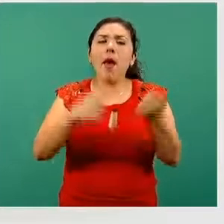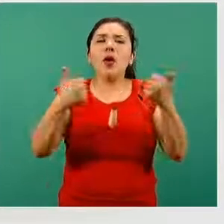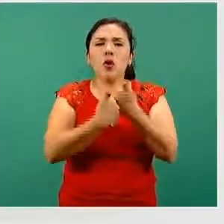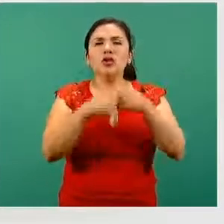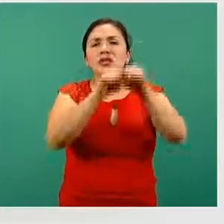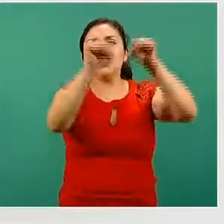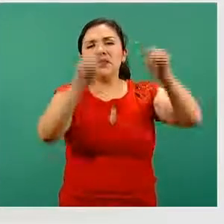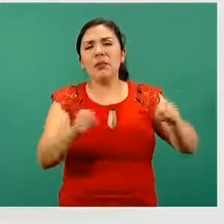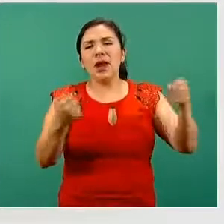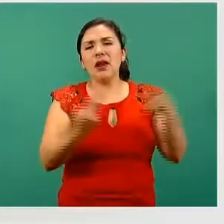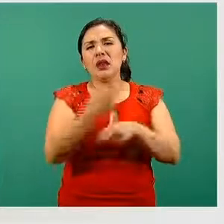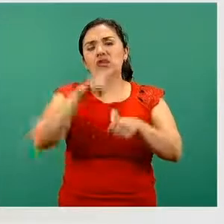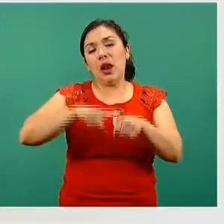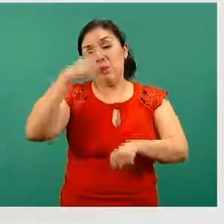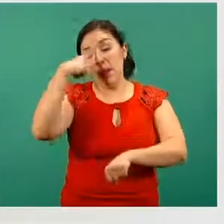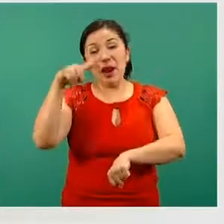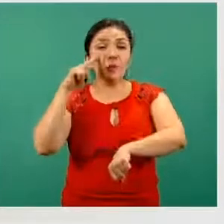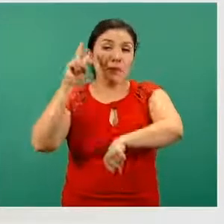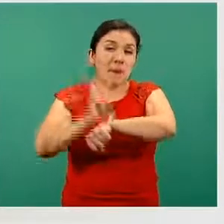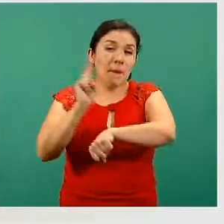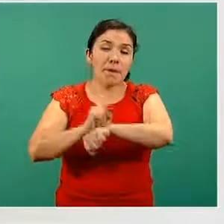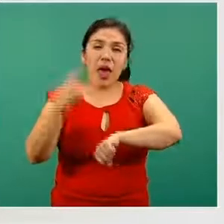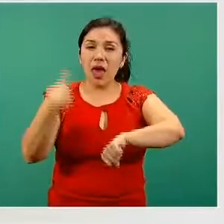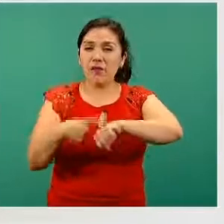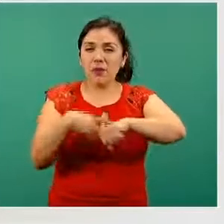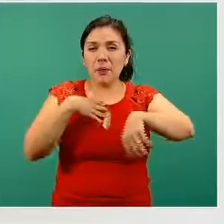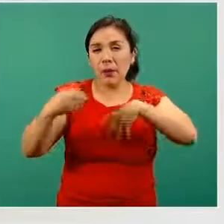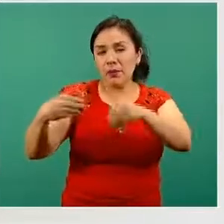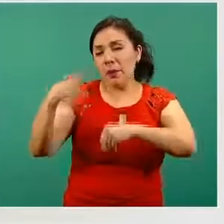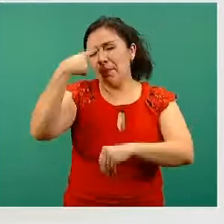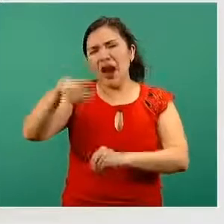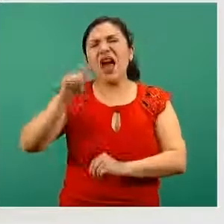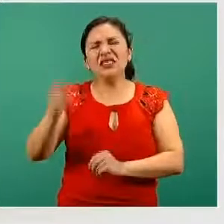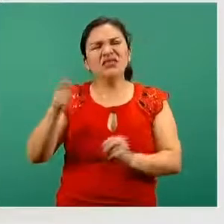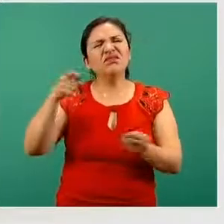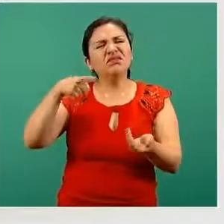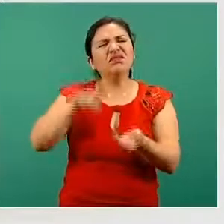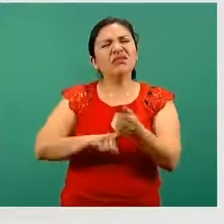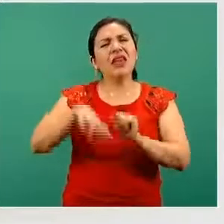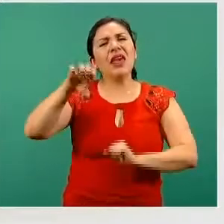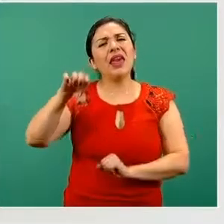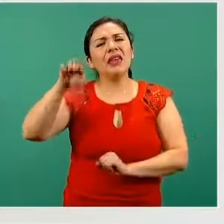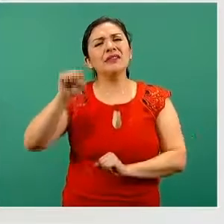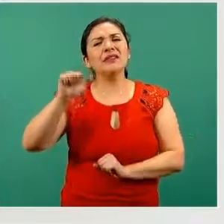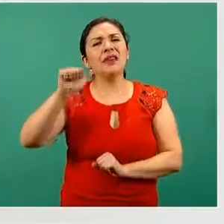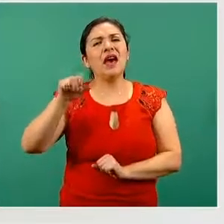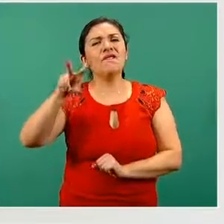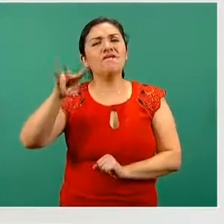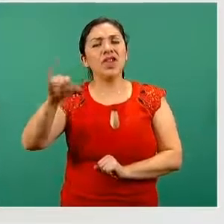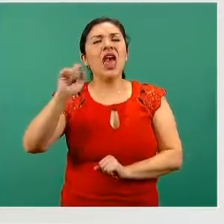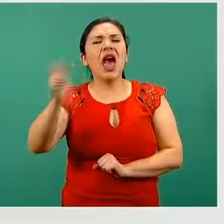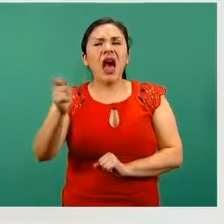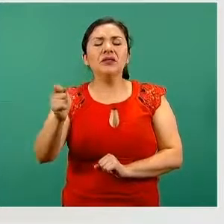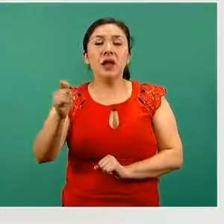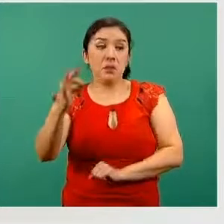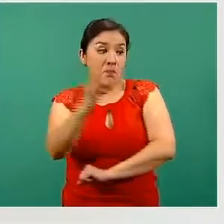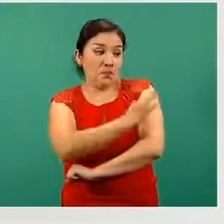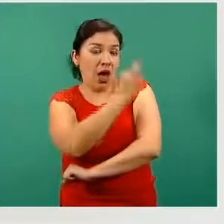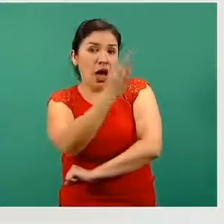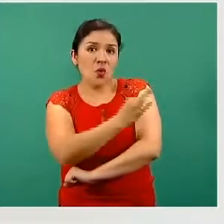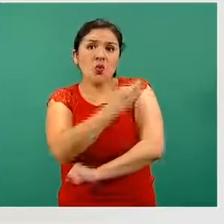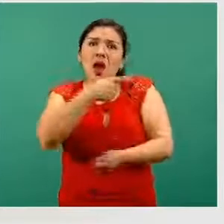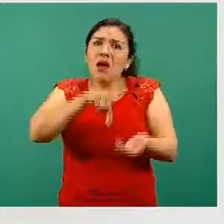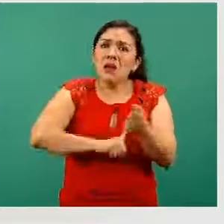Sistema Nacional de Vigilancia Epidemiológica, de los eventos supuestamente atribuibles a vacunación e